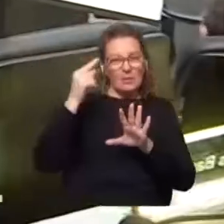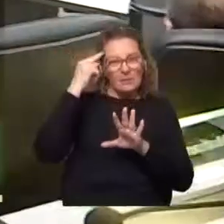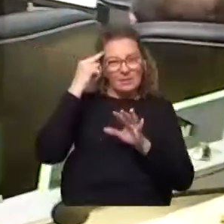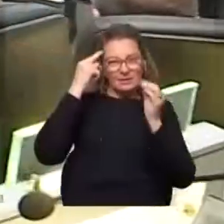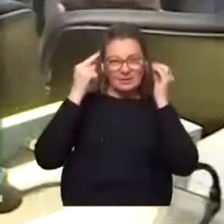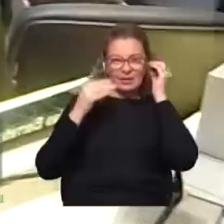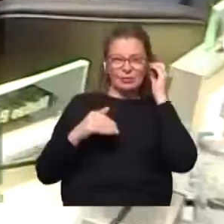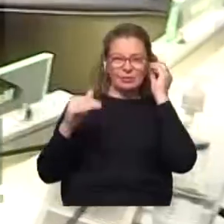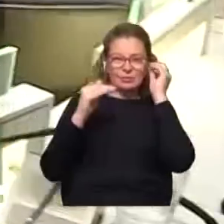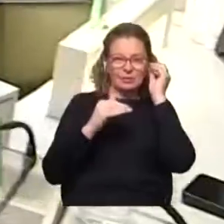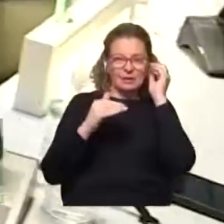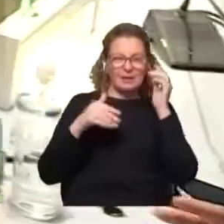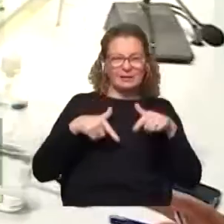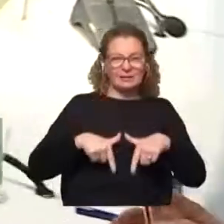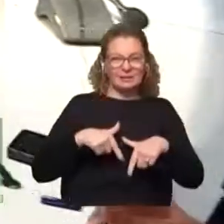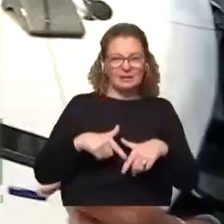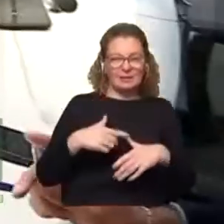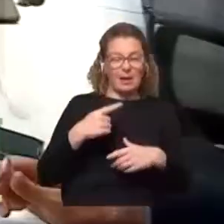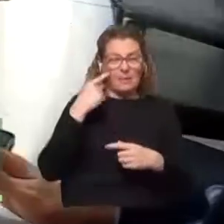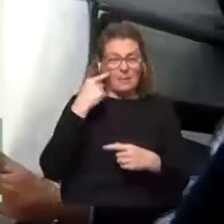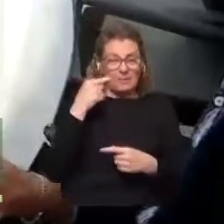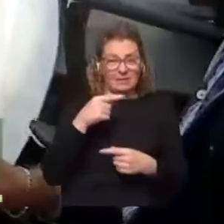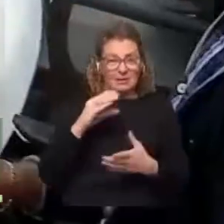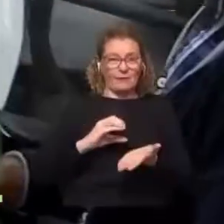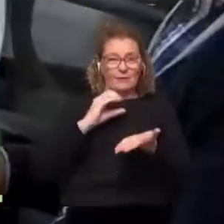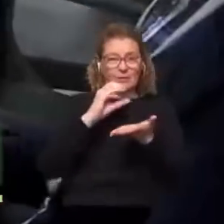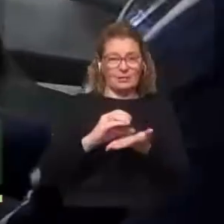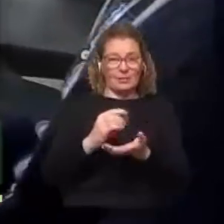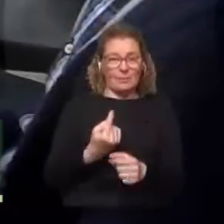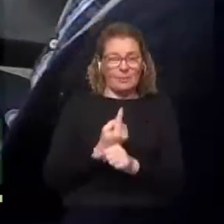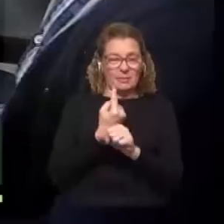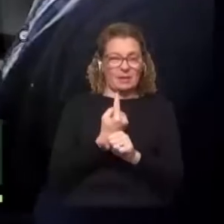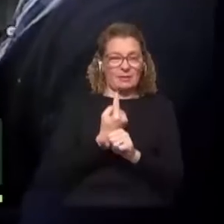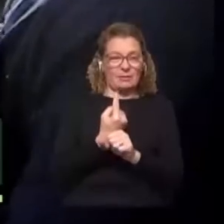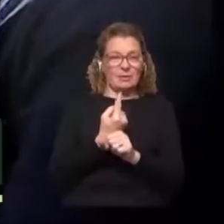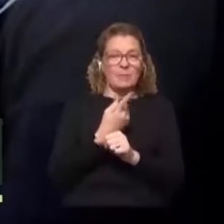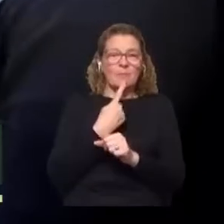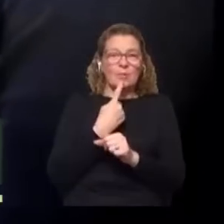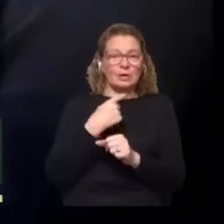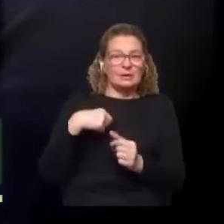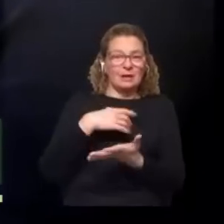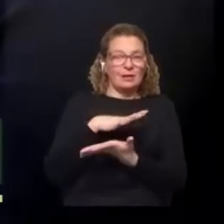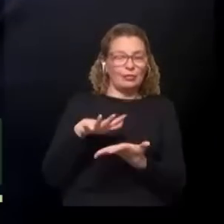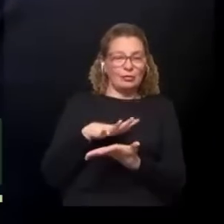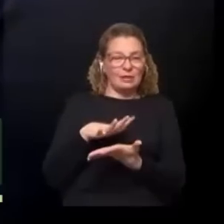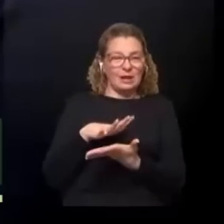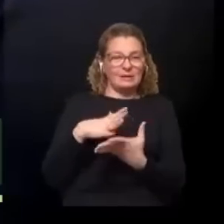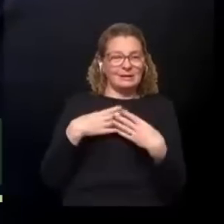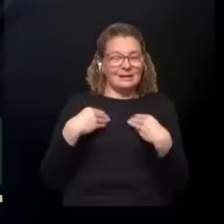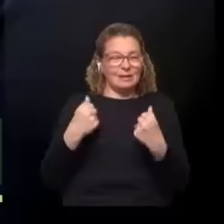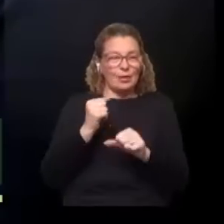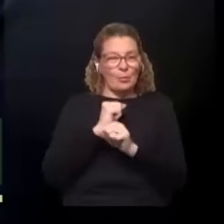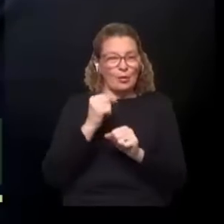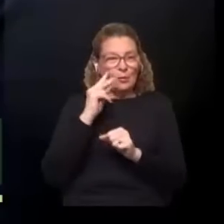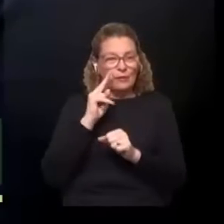contexto de desigualdad la intendencia ha apostado a la inversión principalmente en políticas sociales En ese sentido podemos